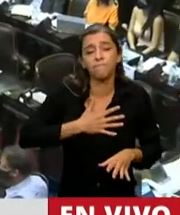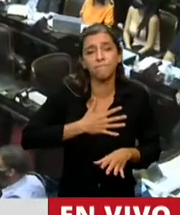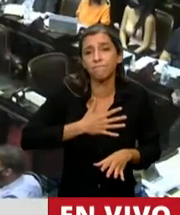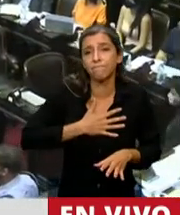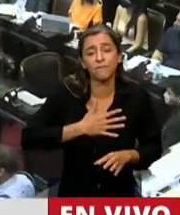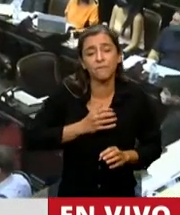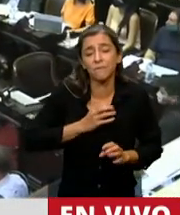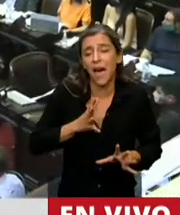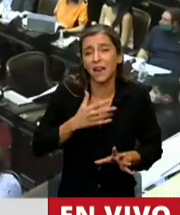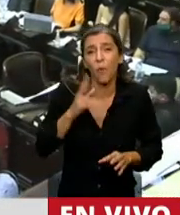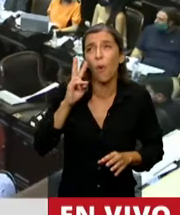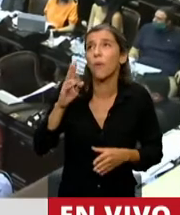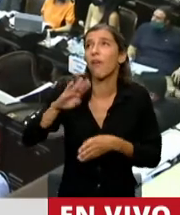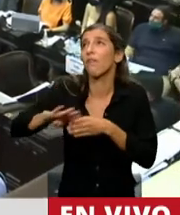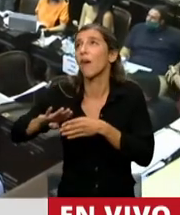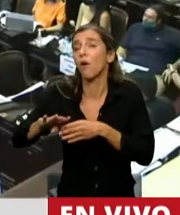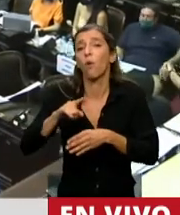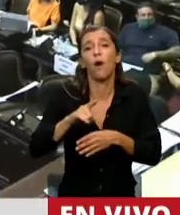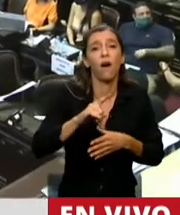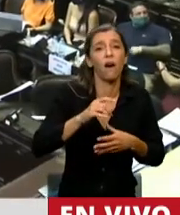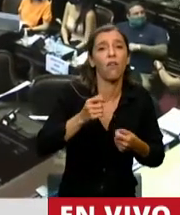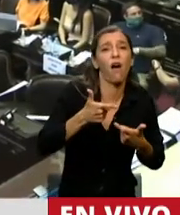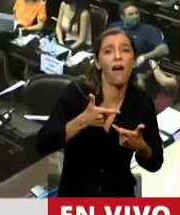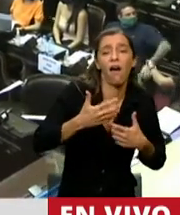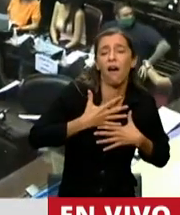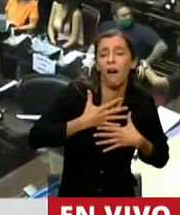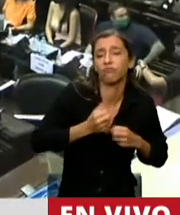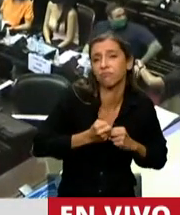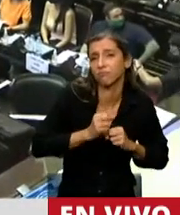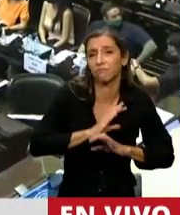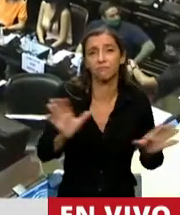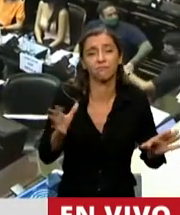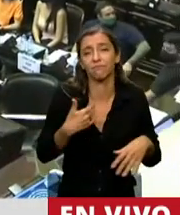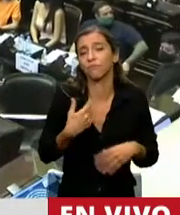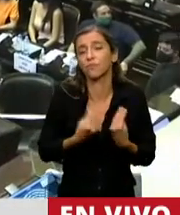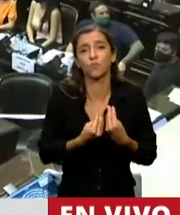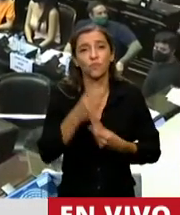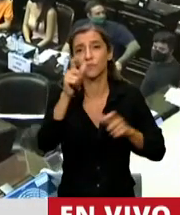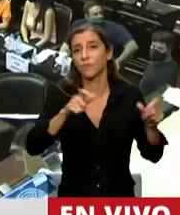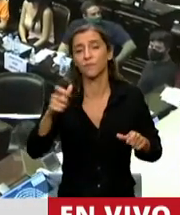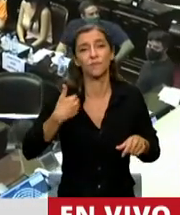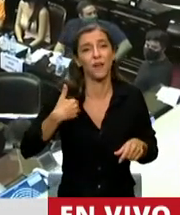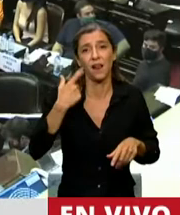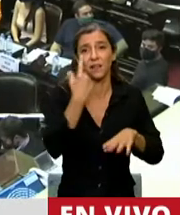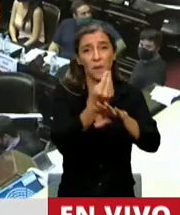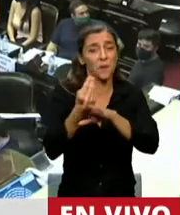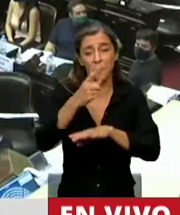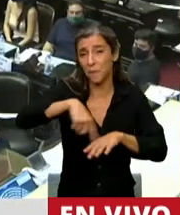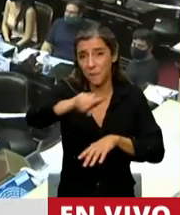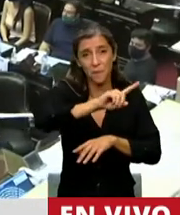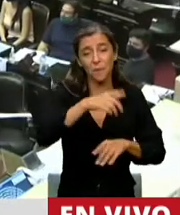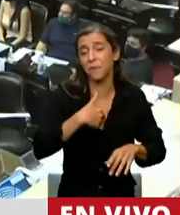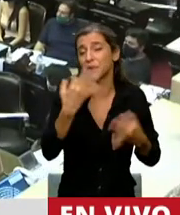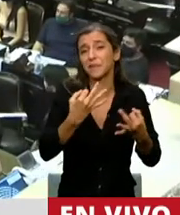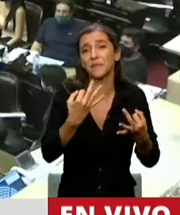hoy seguramente muchos argentinos y argentinas deben estar escuchando, muchos desocupados, muchos